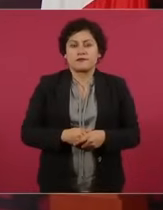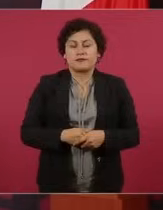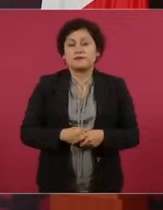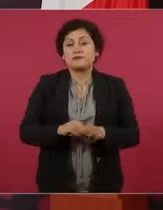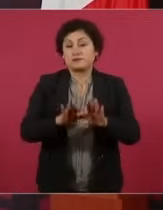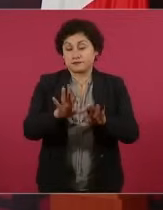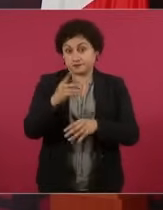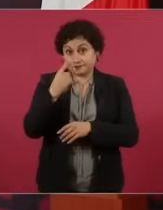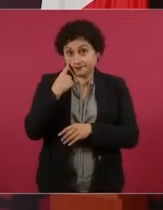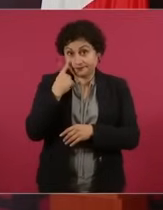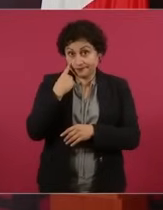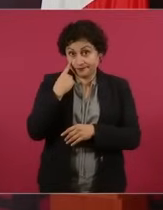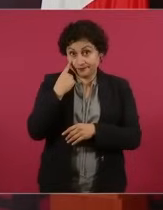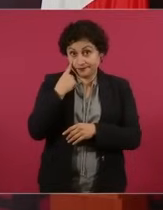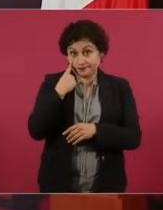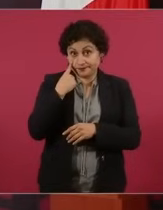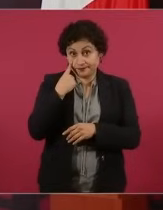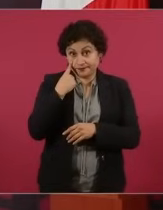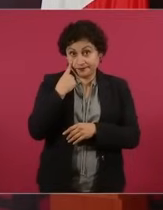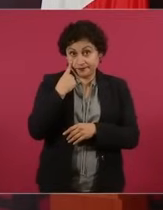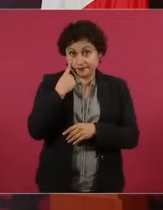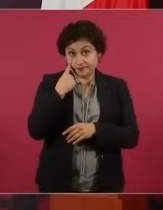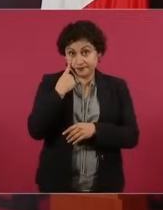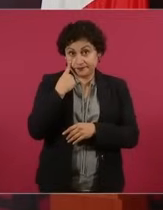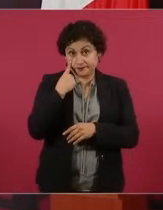tenemos que estar